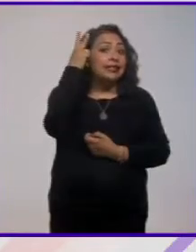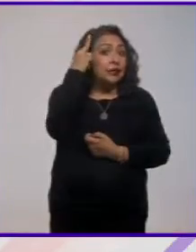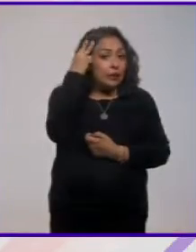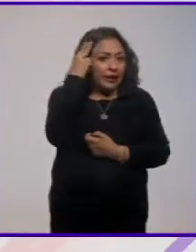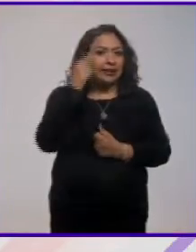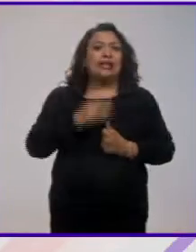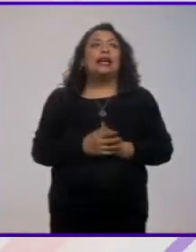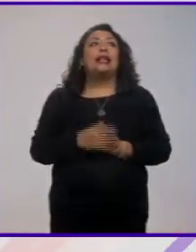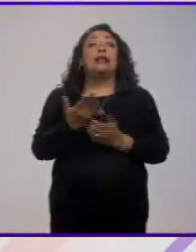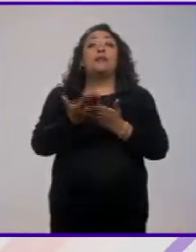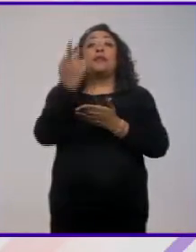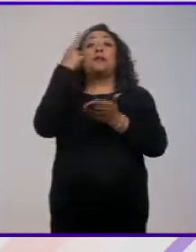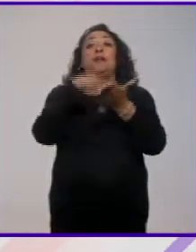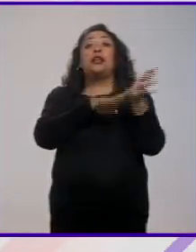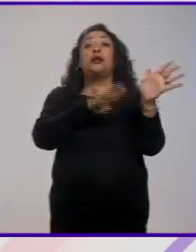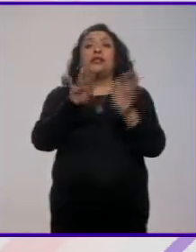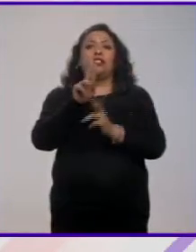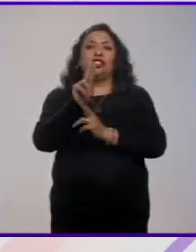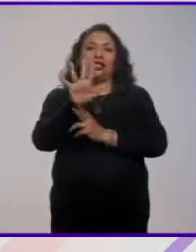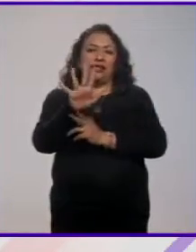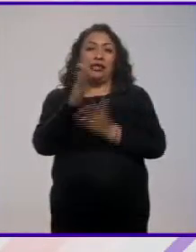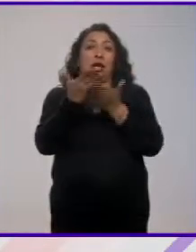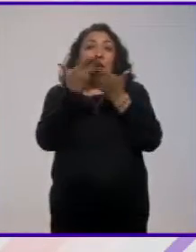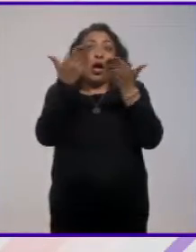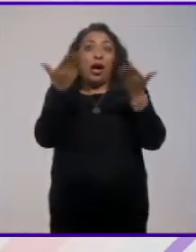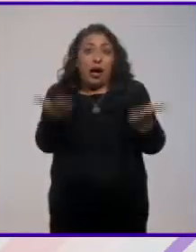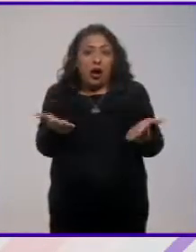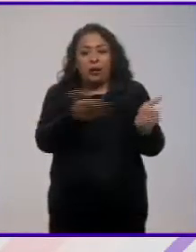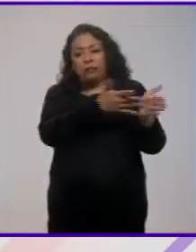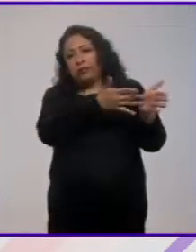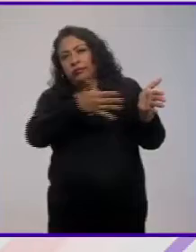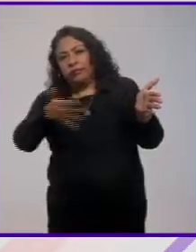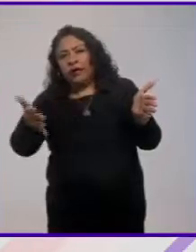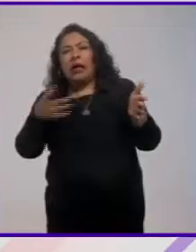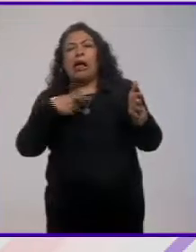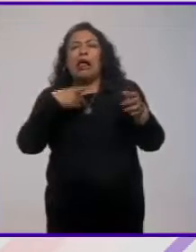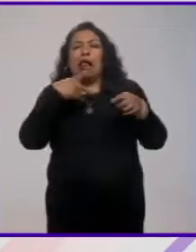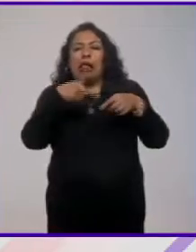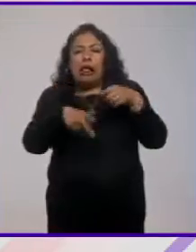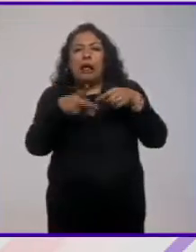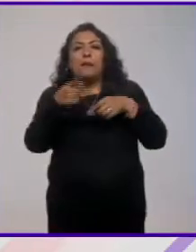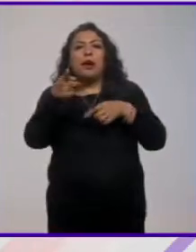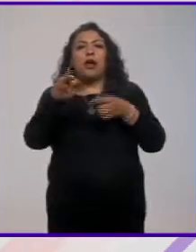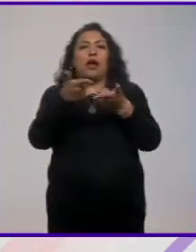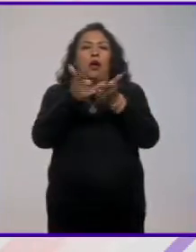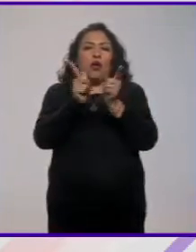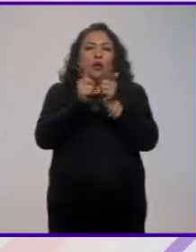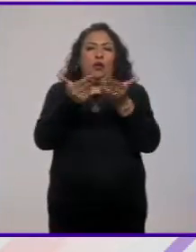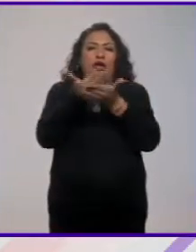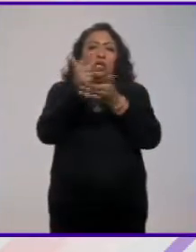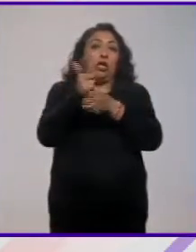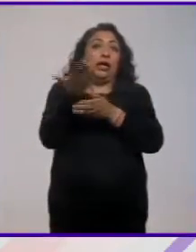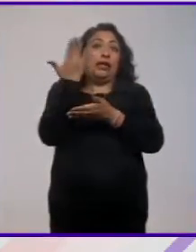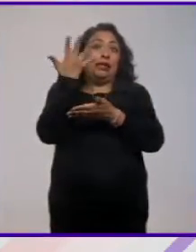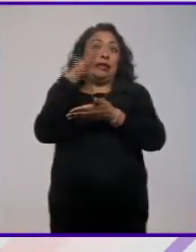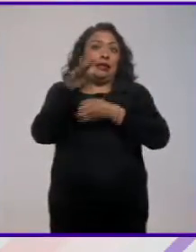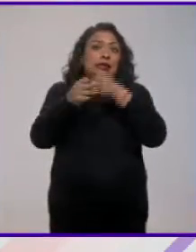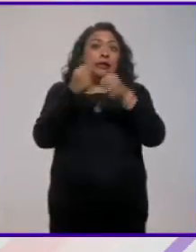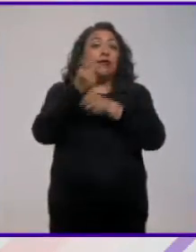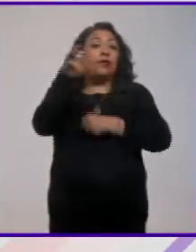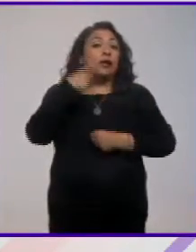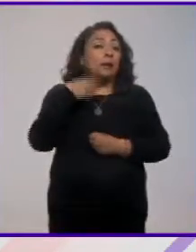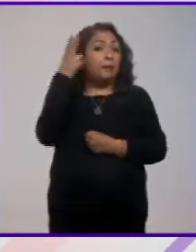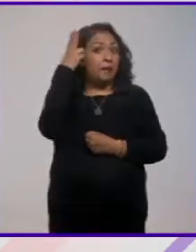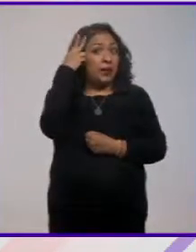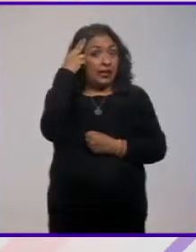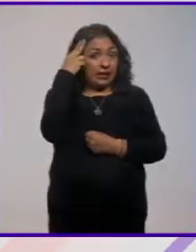desde de 1985 a la fecha, más o menos intermitentemente, pero desde la Compañía Nacional desde hace 10 años, Bellas Artes ha